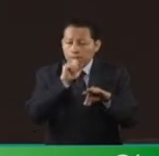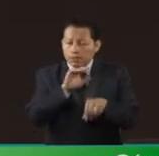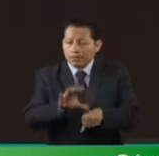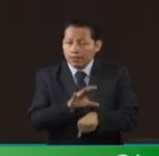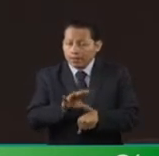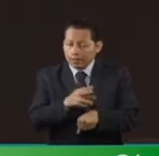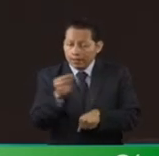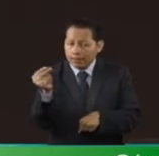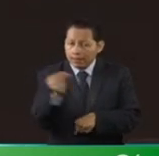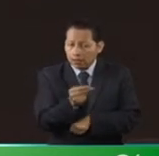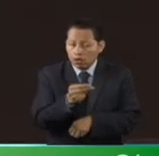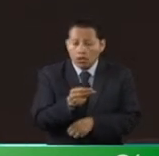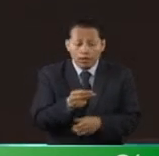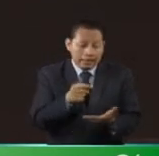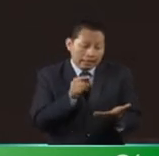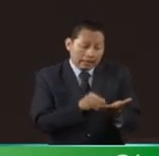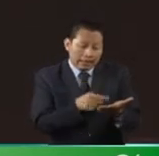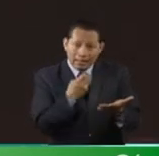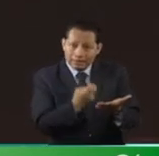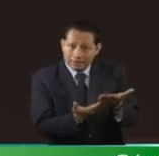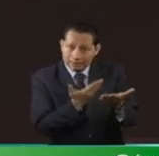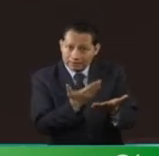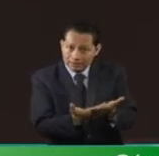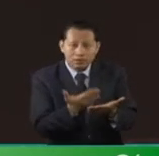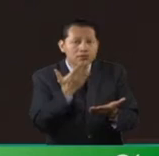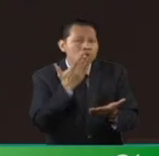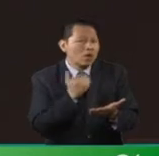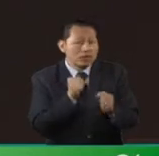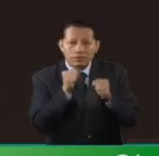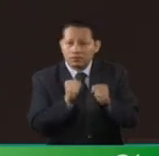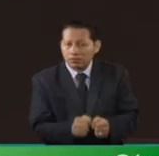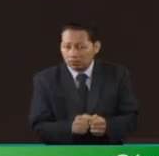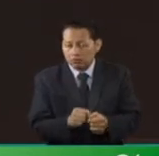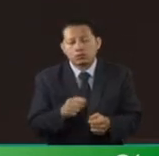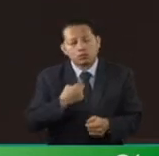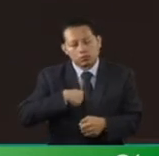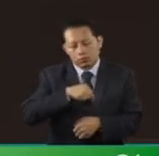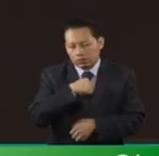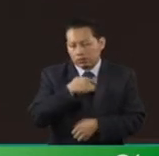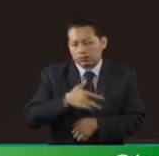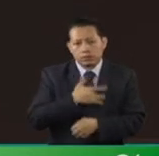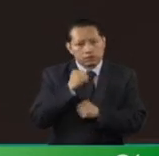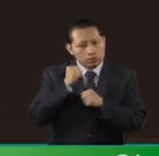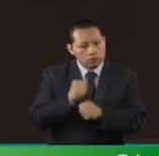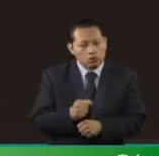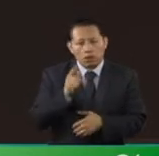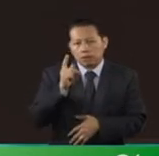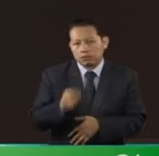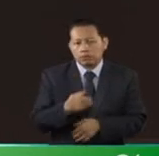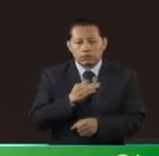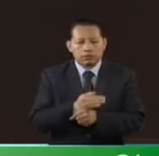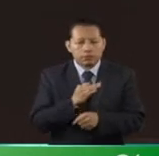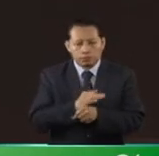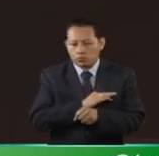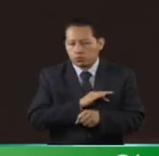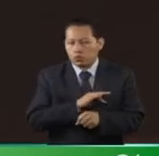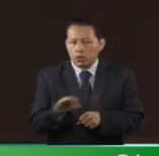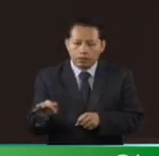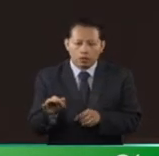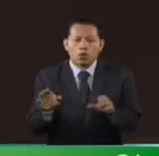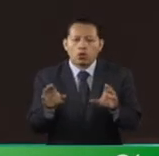energético, certidumbre que en esta iniciativa no se está dando. Estamos convencidos que ante nosotros está la enorme